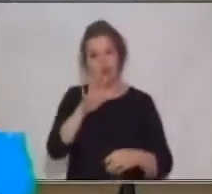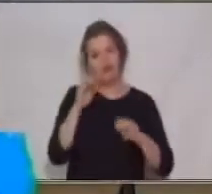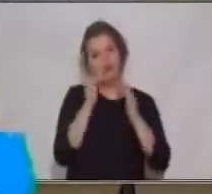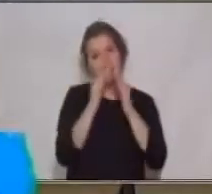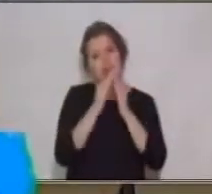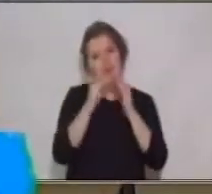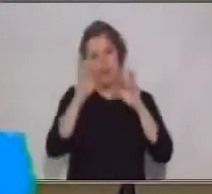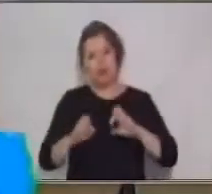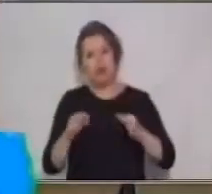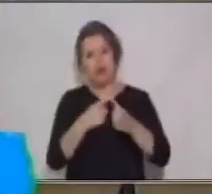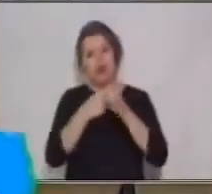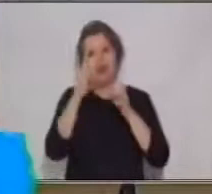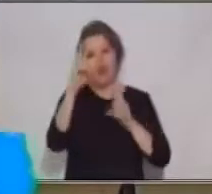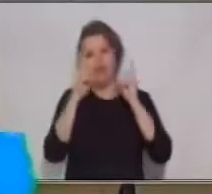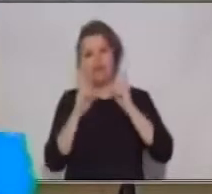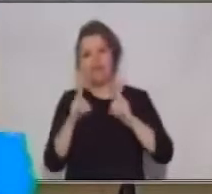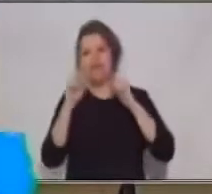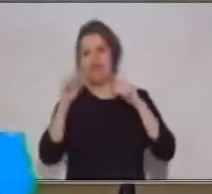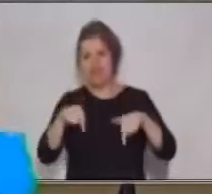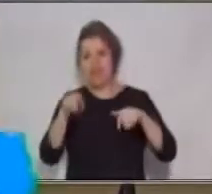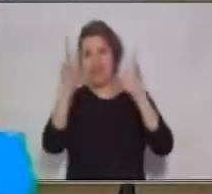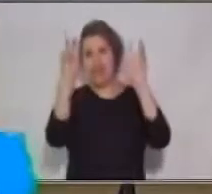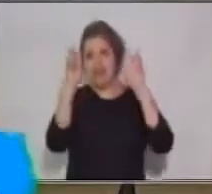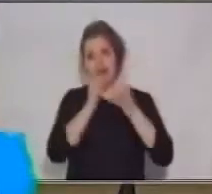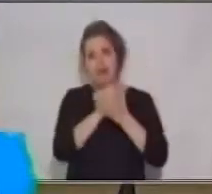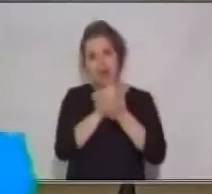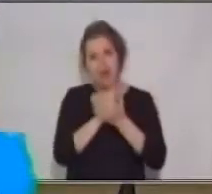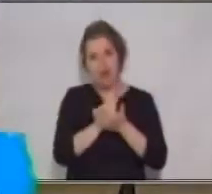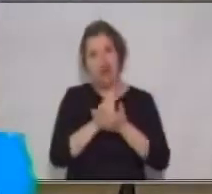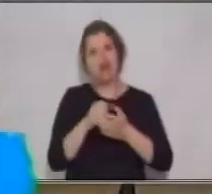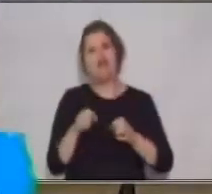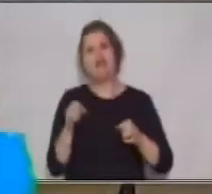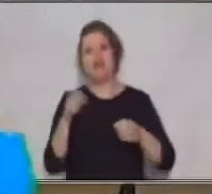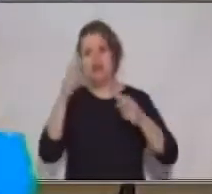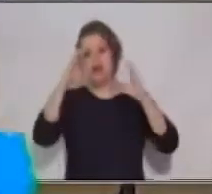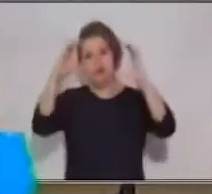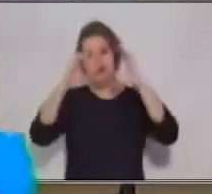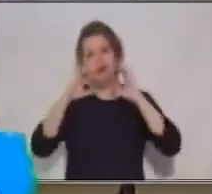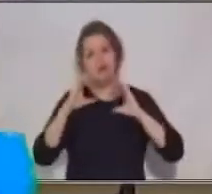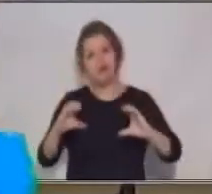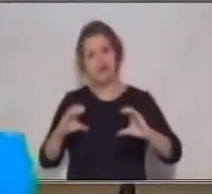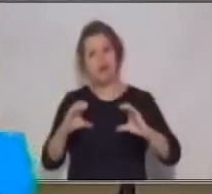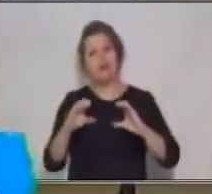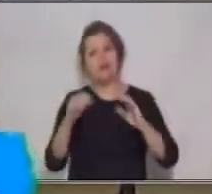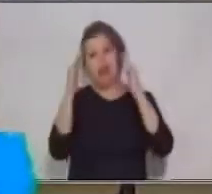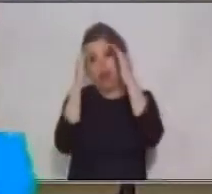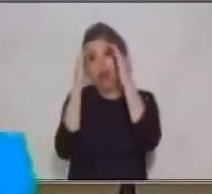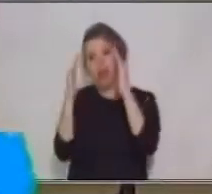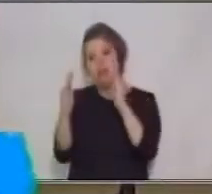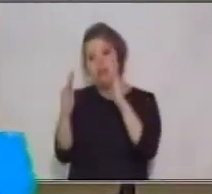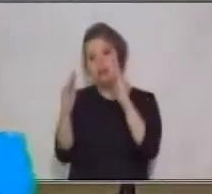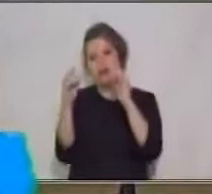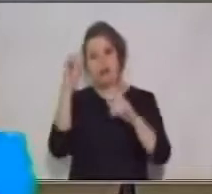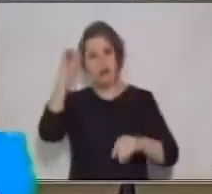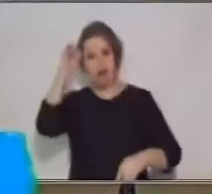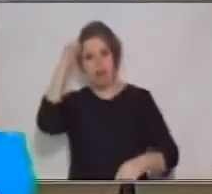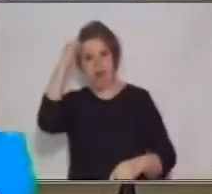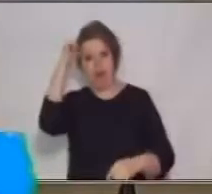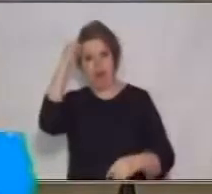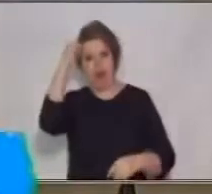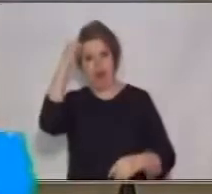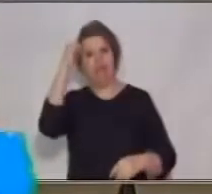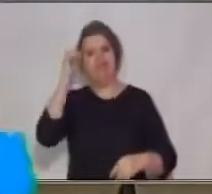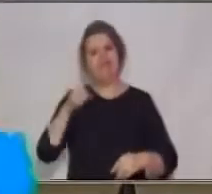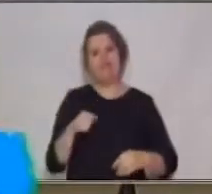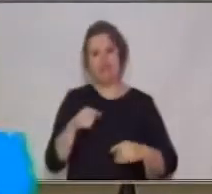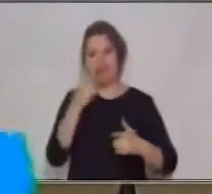con discapacidad, este tema les ayudará a ejercitar habilidades y destrezas como la atención, la memoria, la